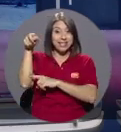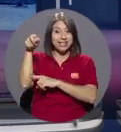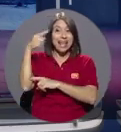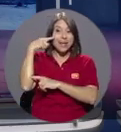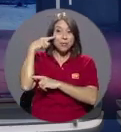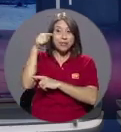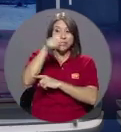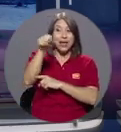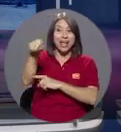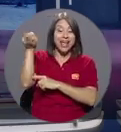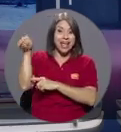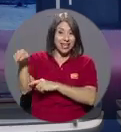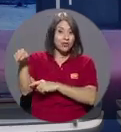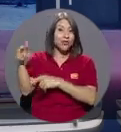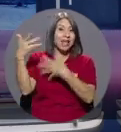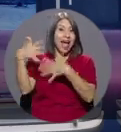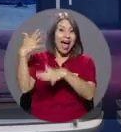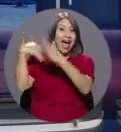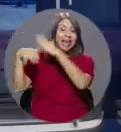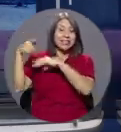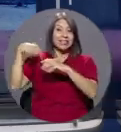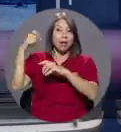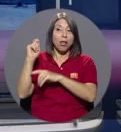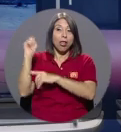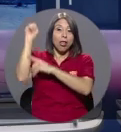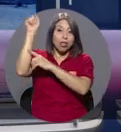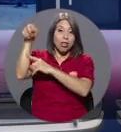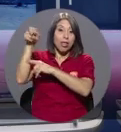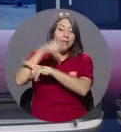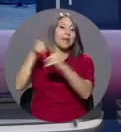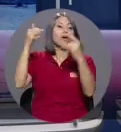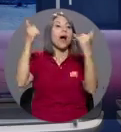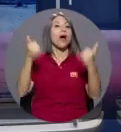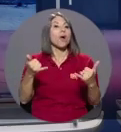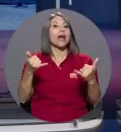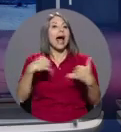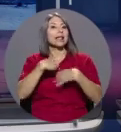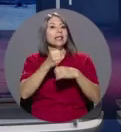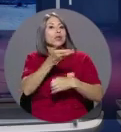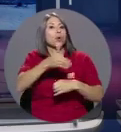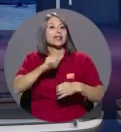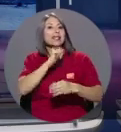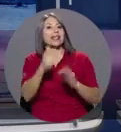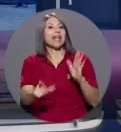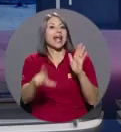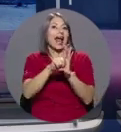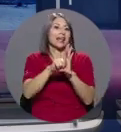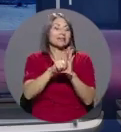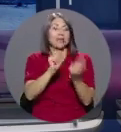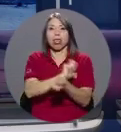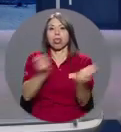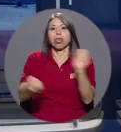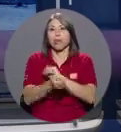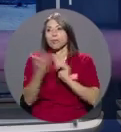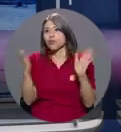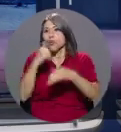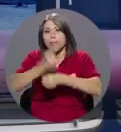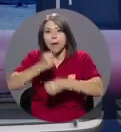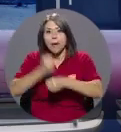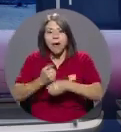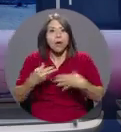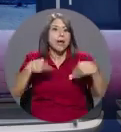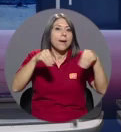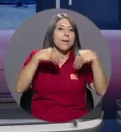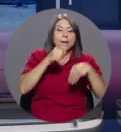de muchos de estos pescadores, pasando de una actividad extractiva a una actividad delictiva, como es el tema de narcotráfico y otro